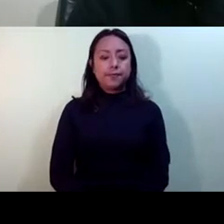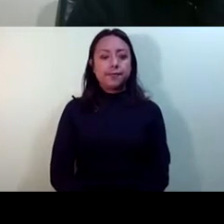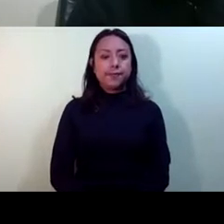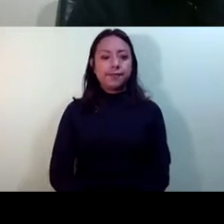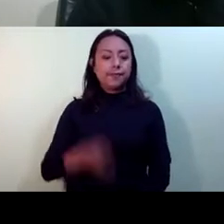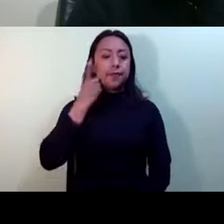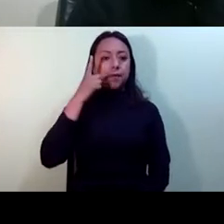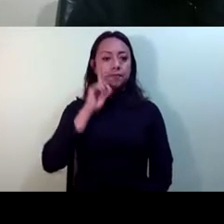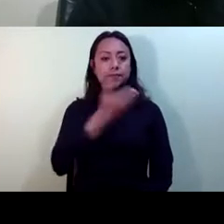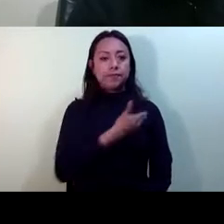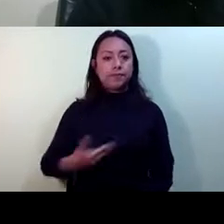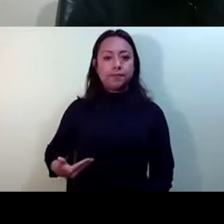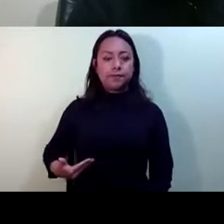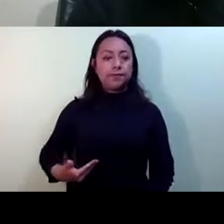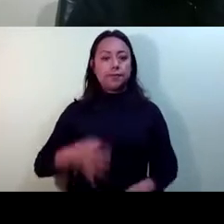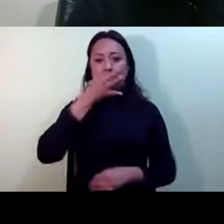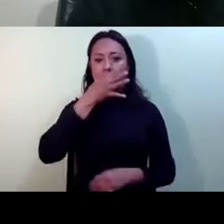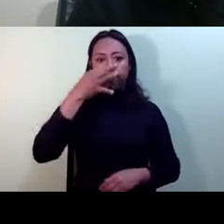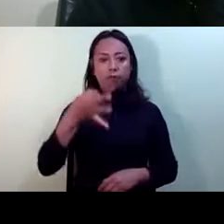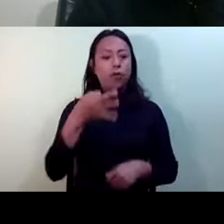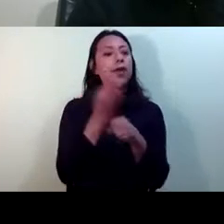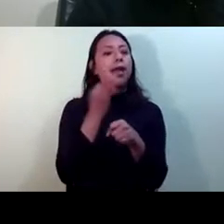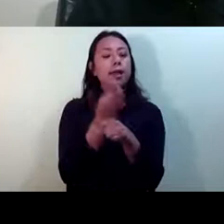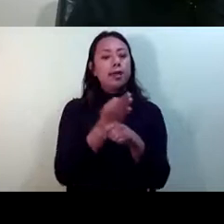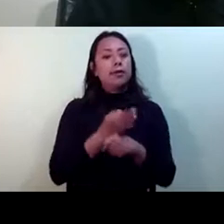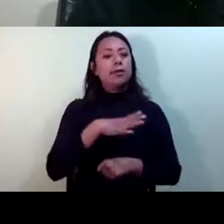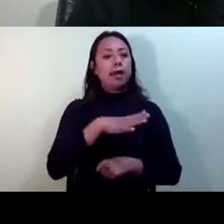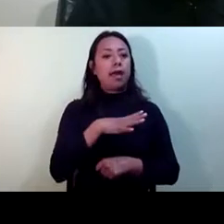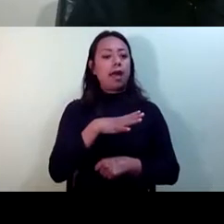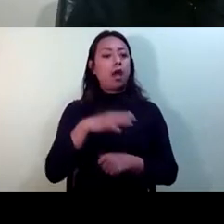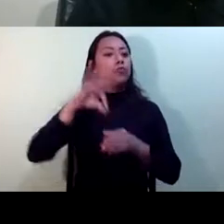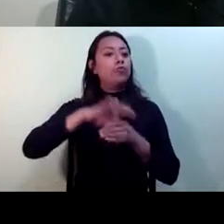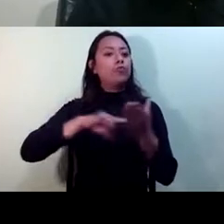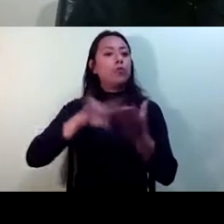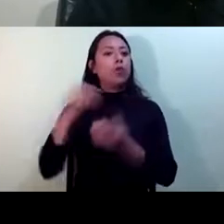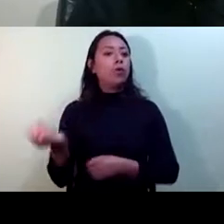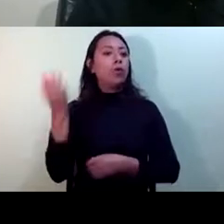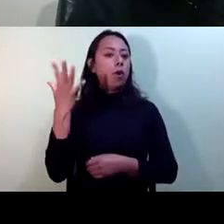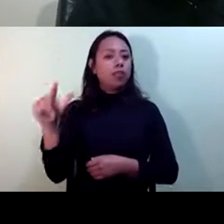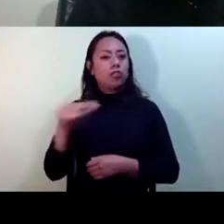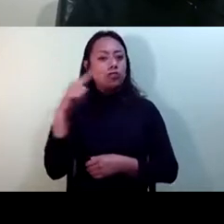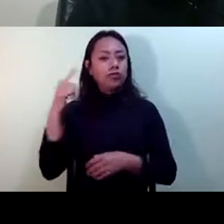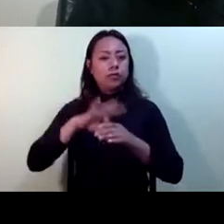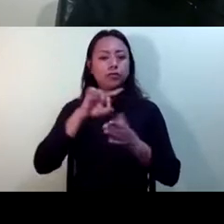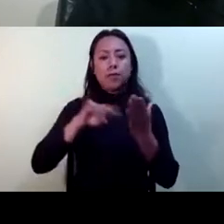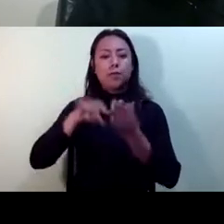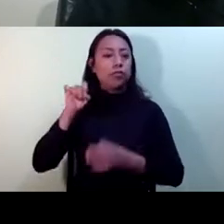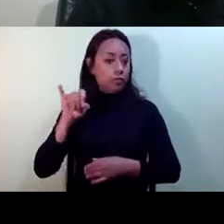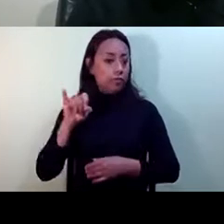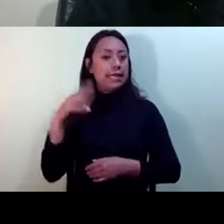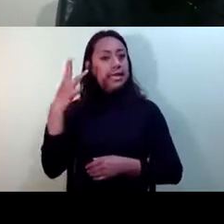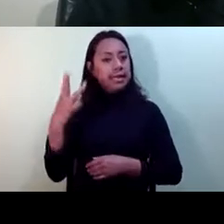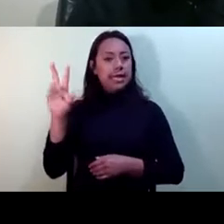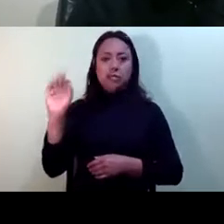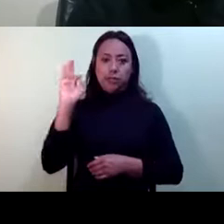Diputada presidenta, le informó que se tiene 12 votos a favor y 3 votos en